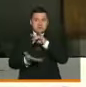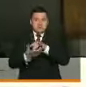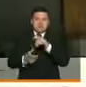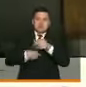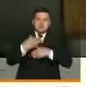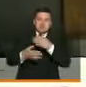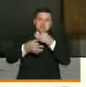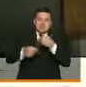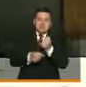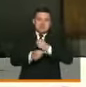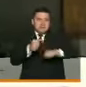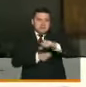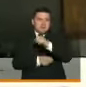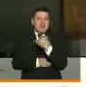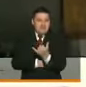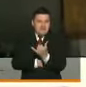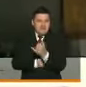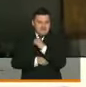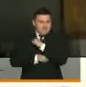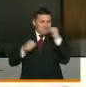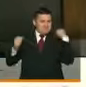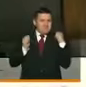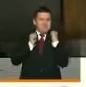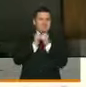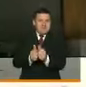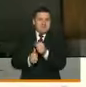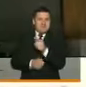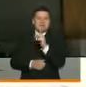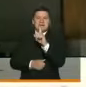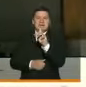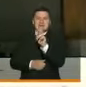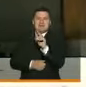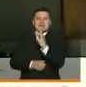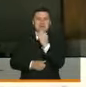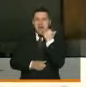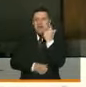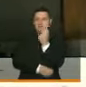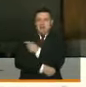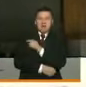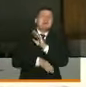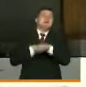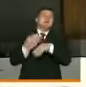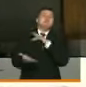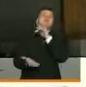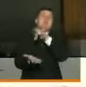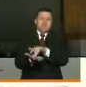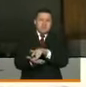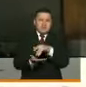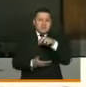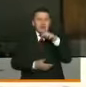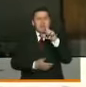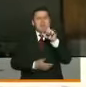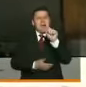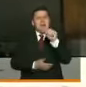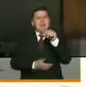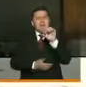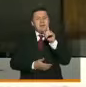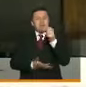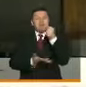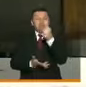reactivación segura estábamos esta mañana acompañando ni 6 días pérez después estuvimos llegando al palmar de varela una